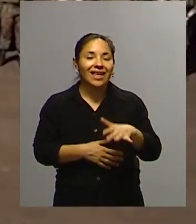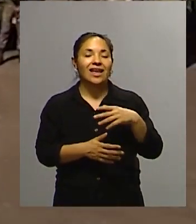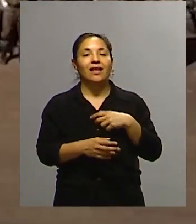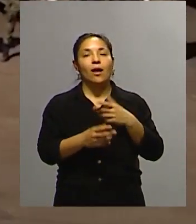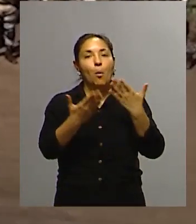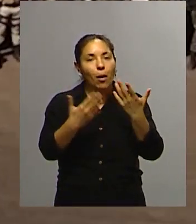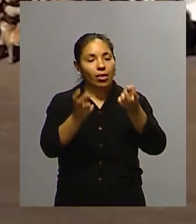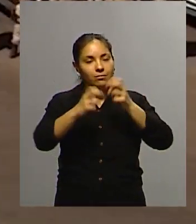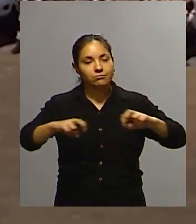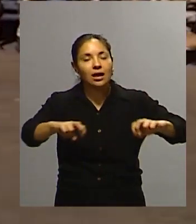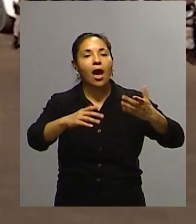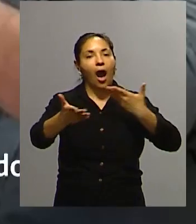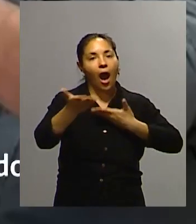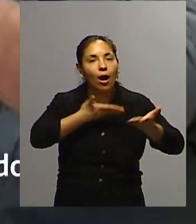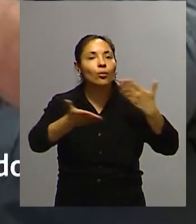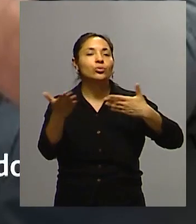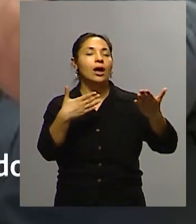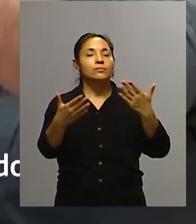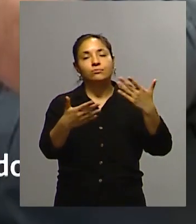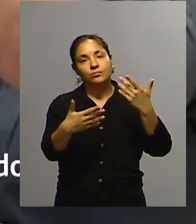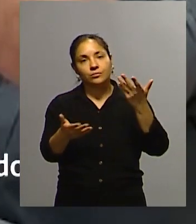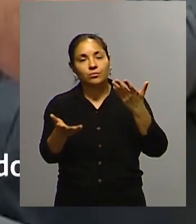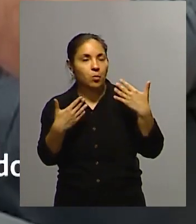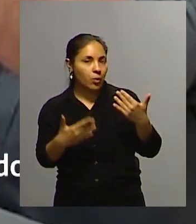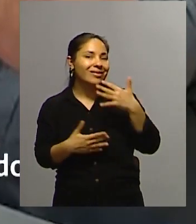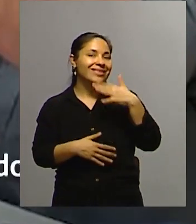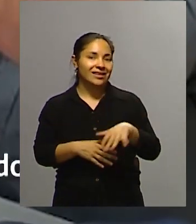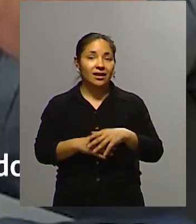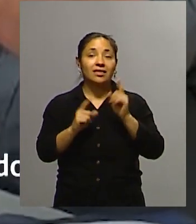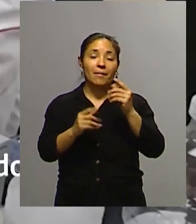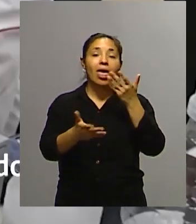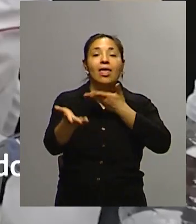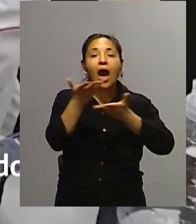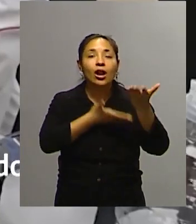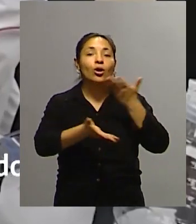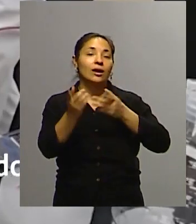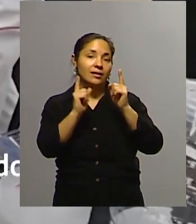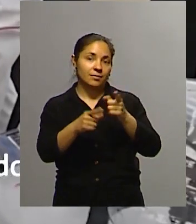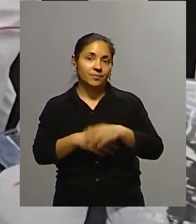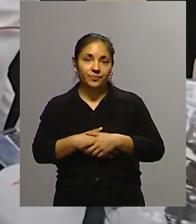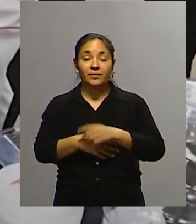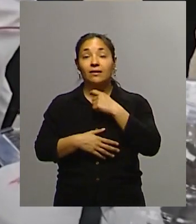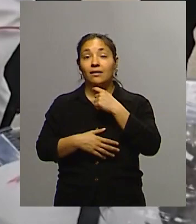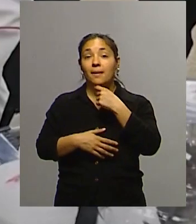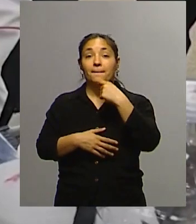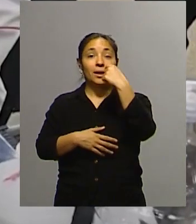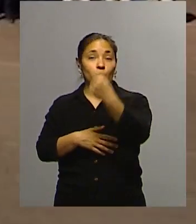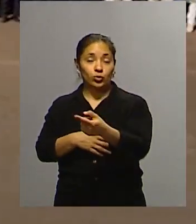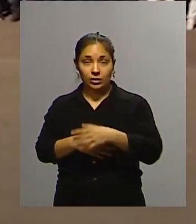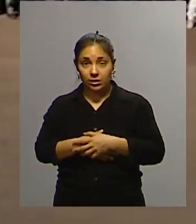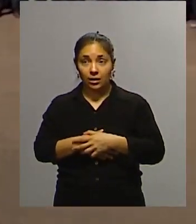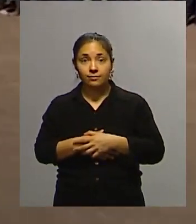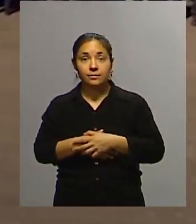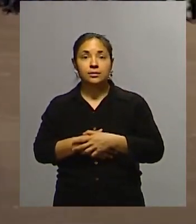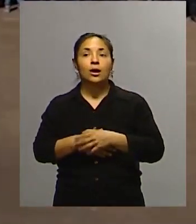sentarte, escucharlo. Dialogás de otra manera, me parece, ¿no? Tenés otra llegada. Martín, lo que te quería preguntar un poco también teniendo en cuenta lo que está